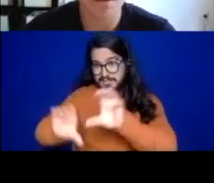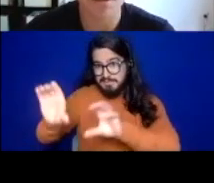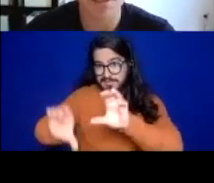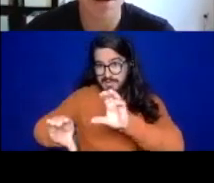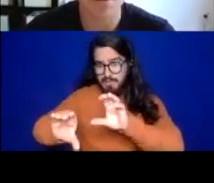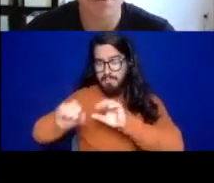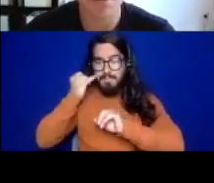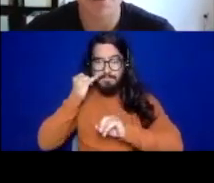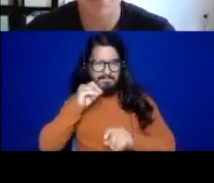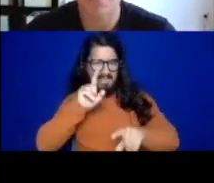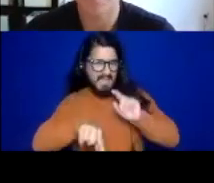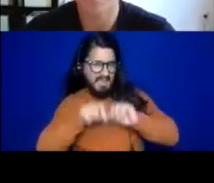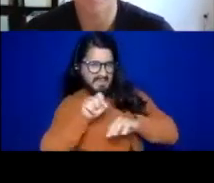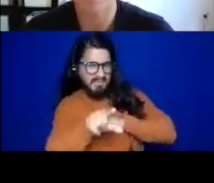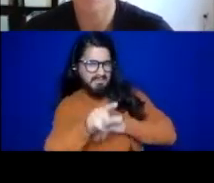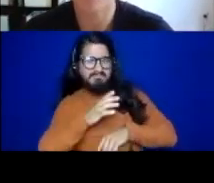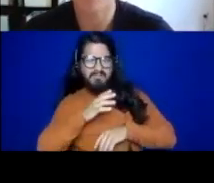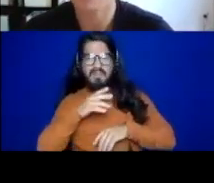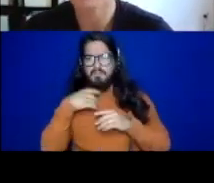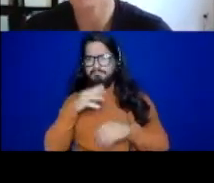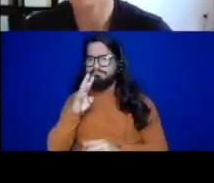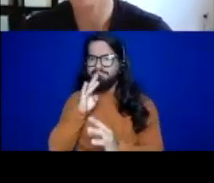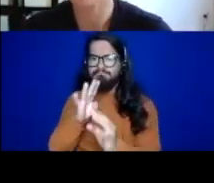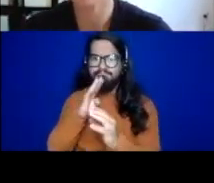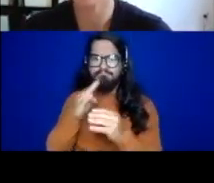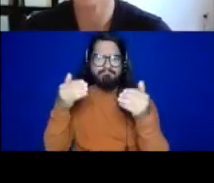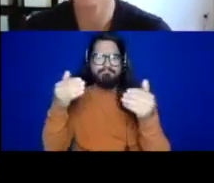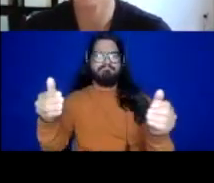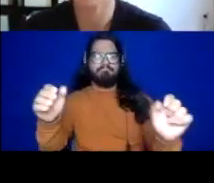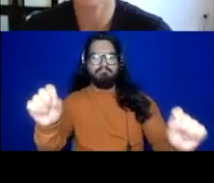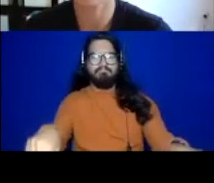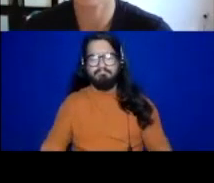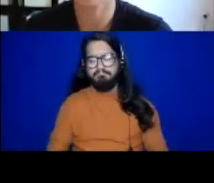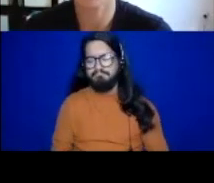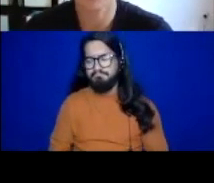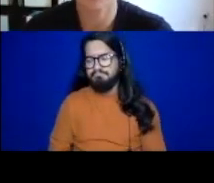poner en el chat, puedes salirte de silencio y compartir en voz alta.